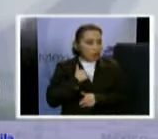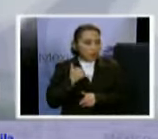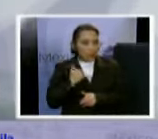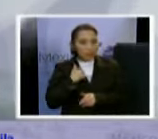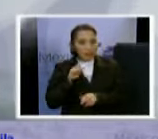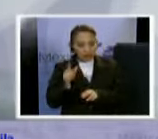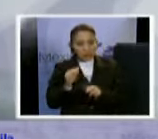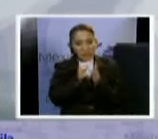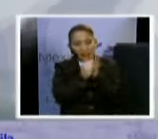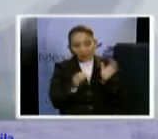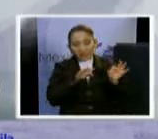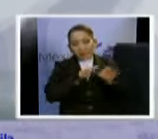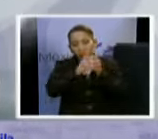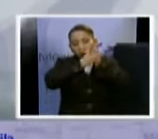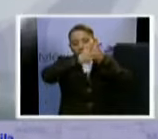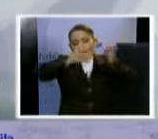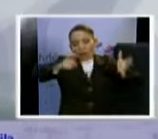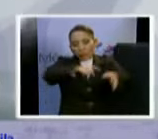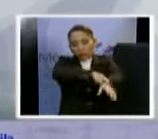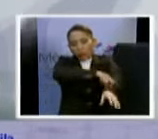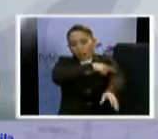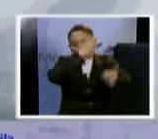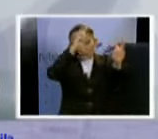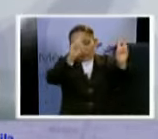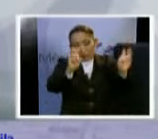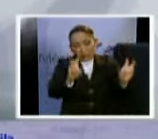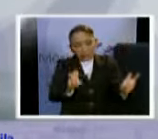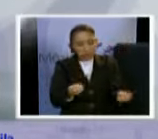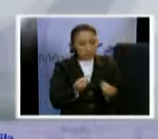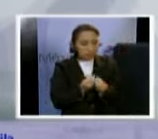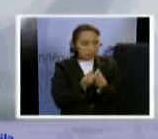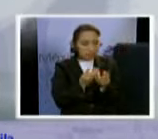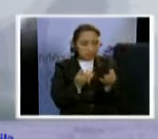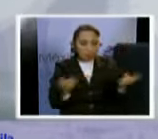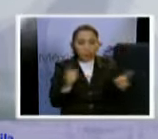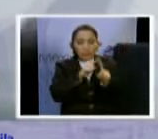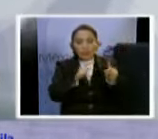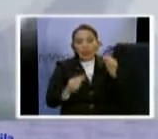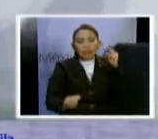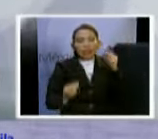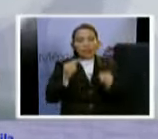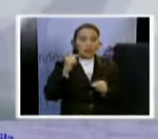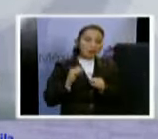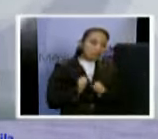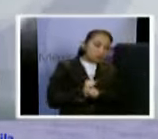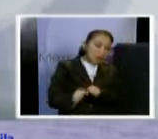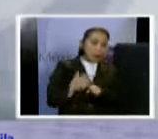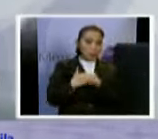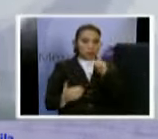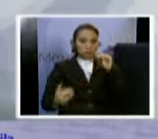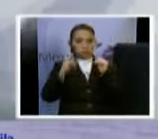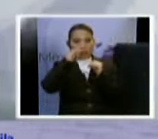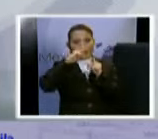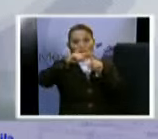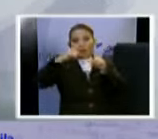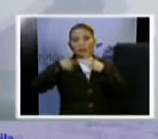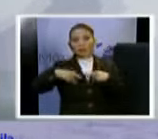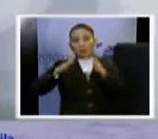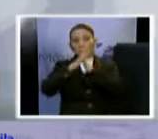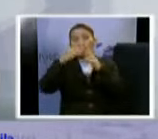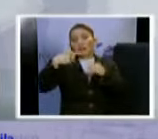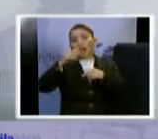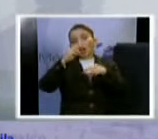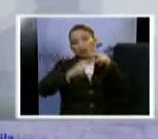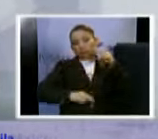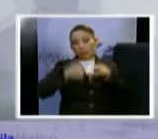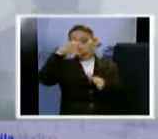una agenda de trabajo amplia, multitemática, a diferentes niveles, con diferentes participantes, pero a